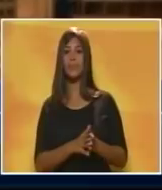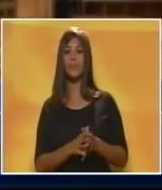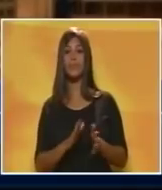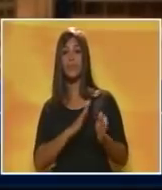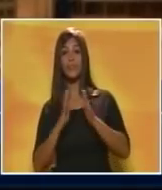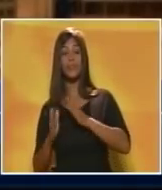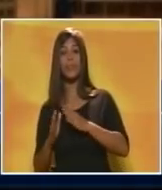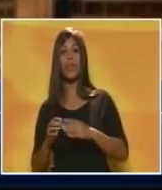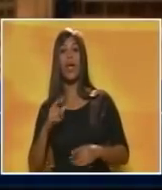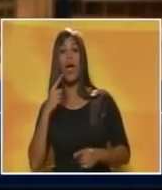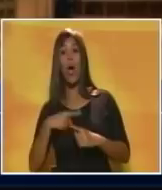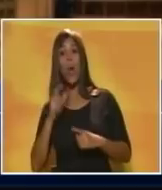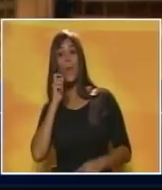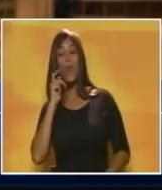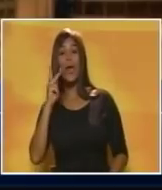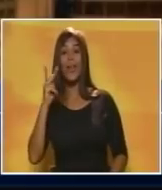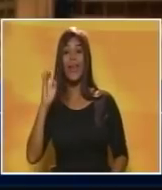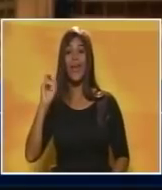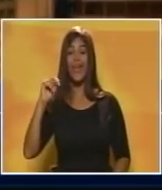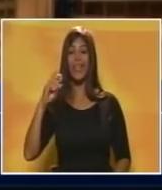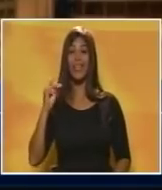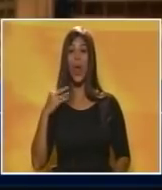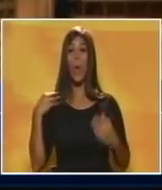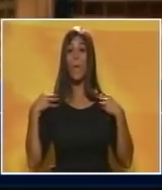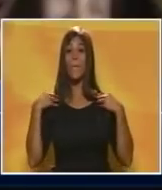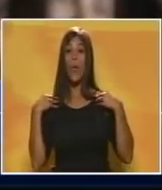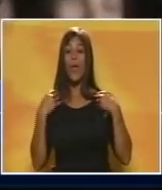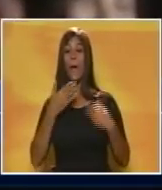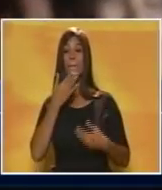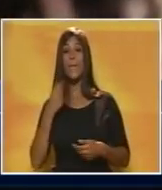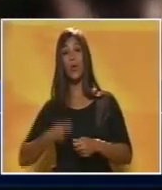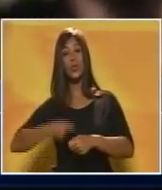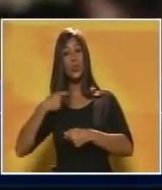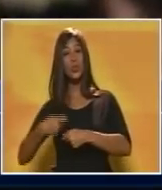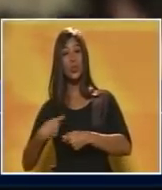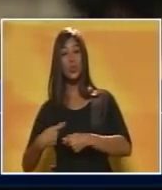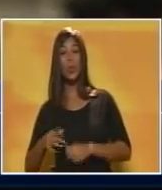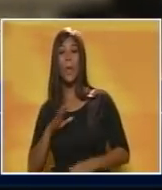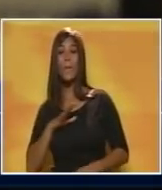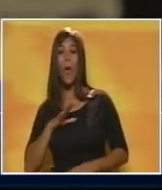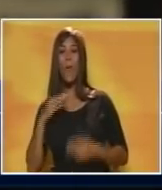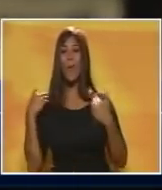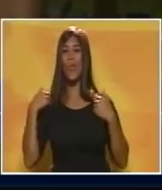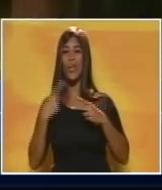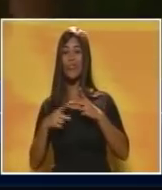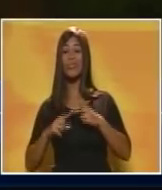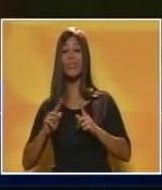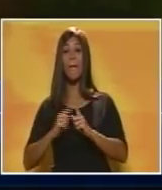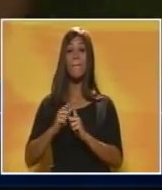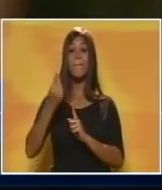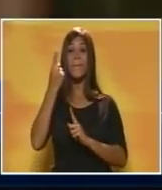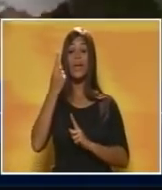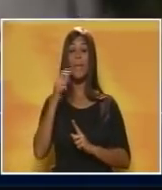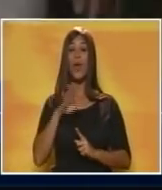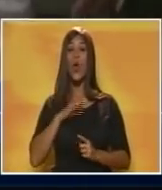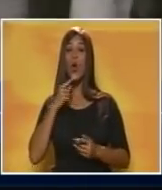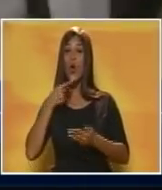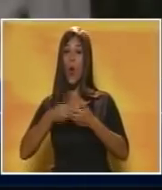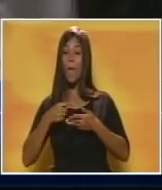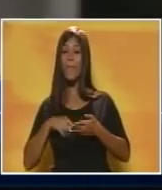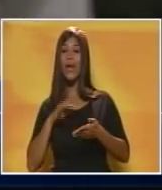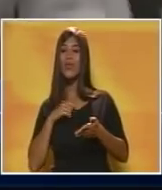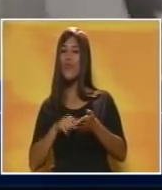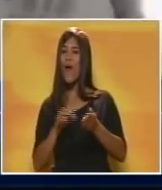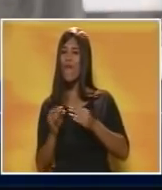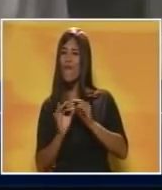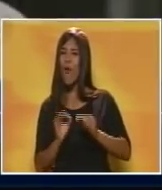Seguimos con Kendall Jenner, la modelo mejor pagada de la industria, que registró su nombre como marca de belleza en Estados